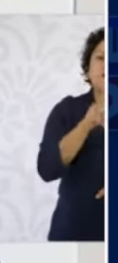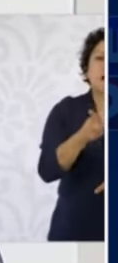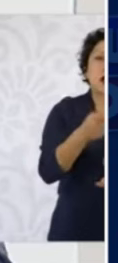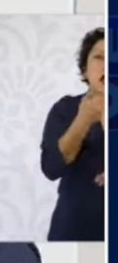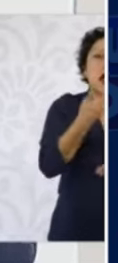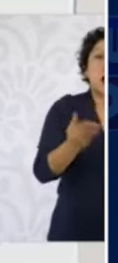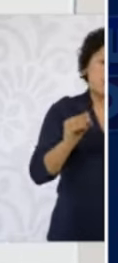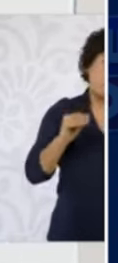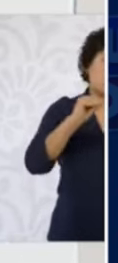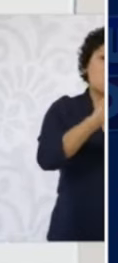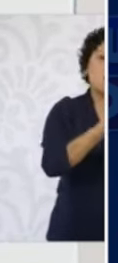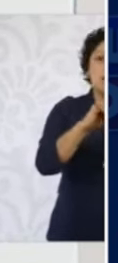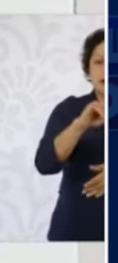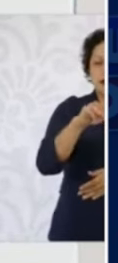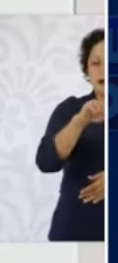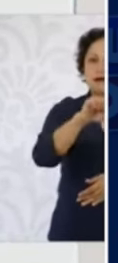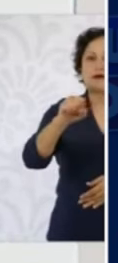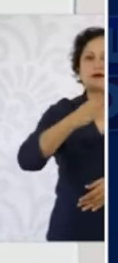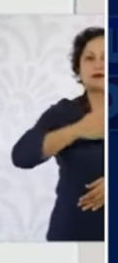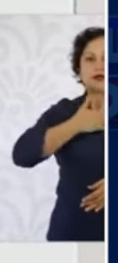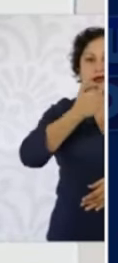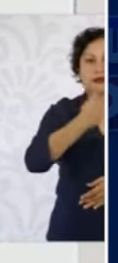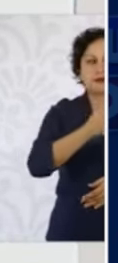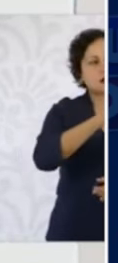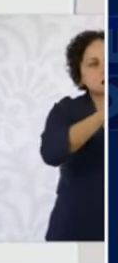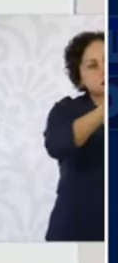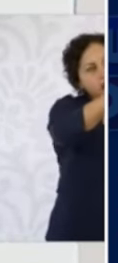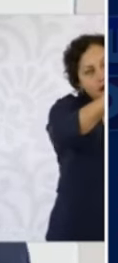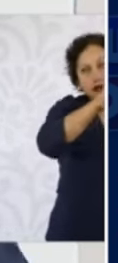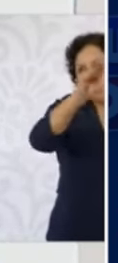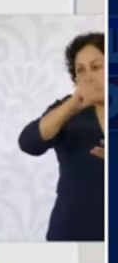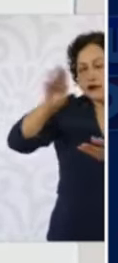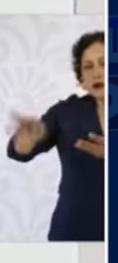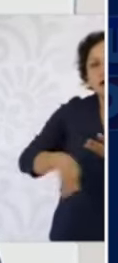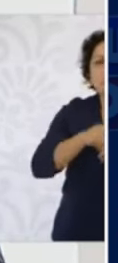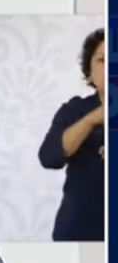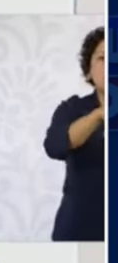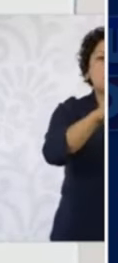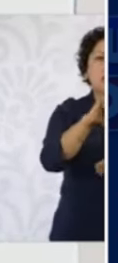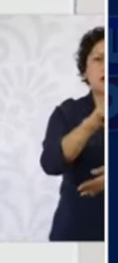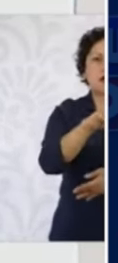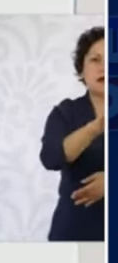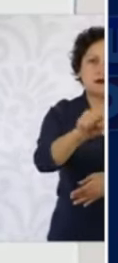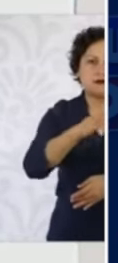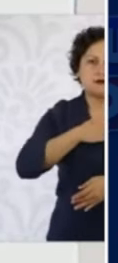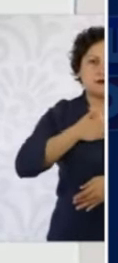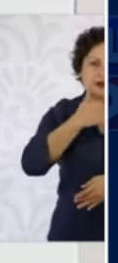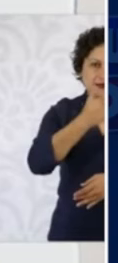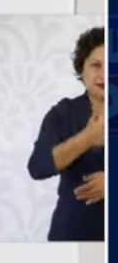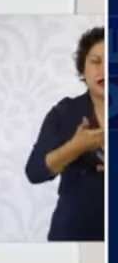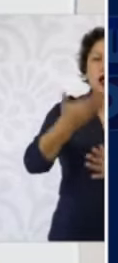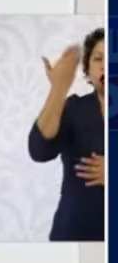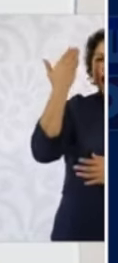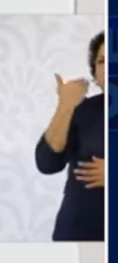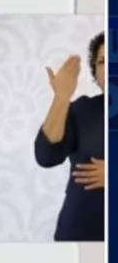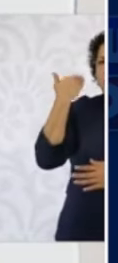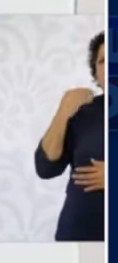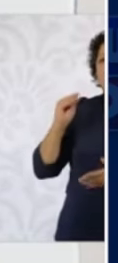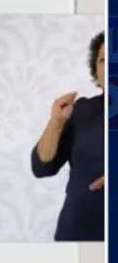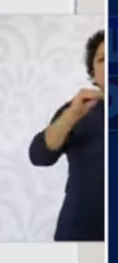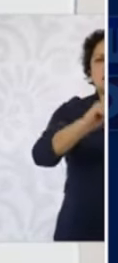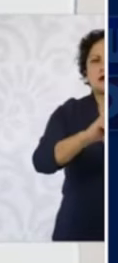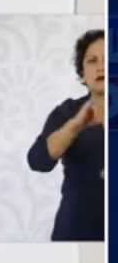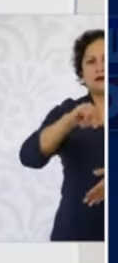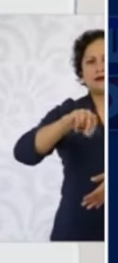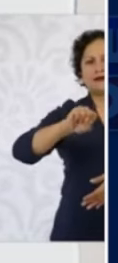todavía aparecía una parte en lo que se llamaba insabi y ahora viene completo para las 23 entidades de la